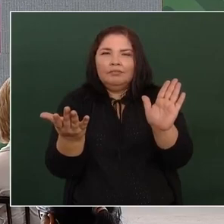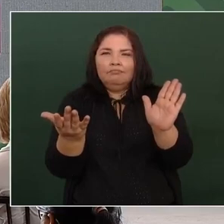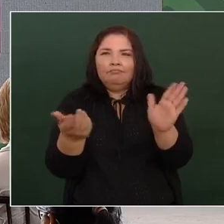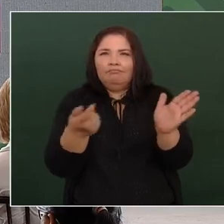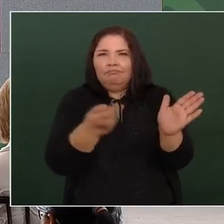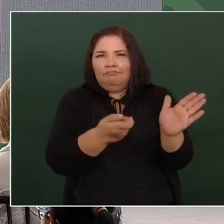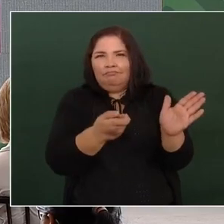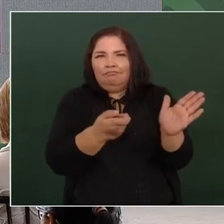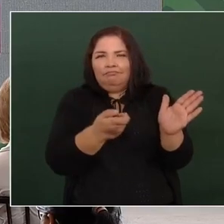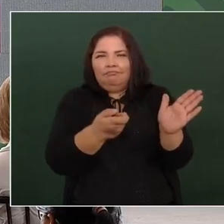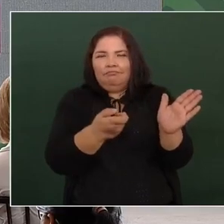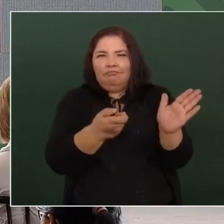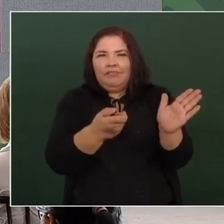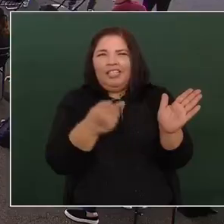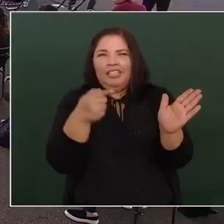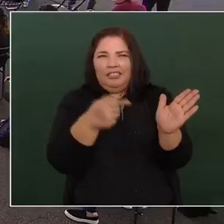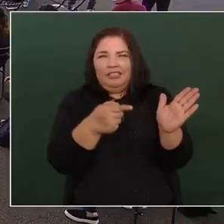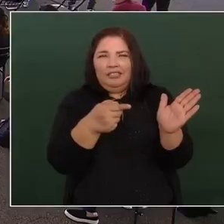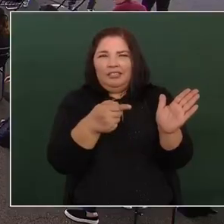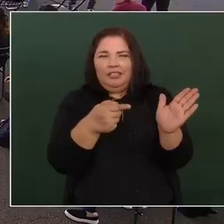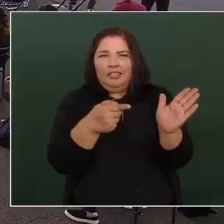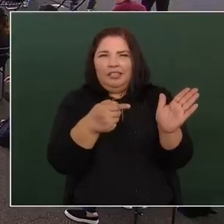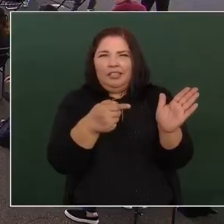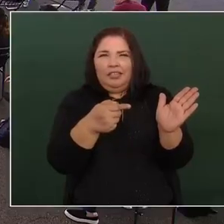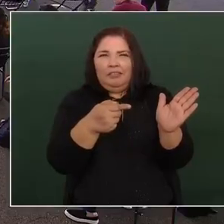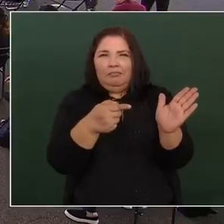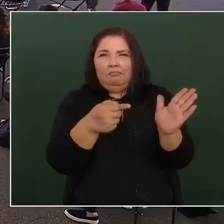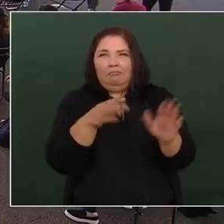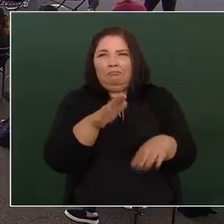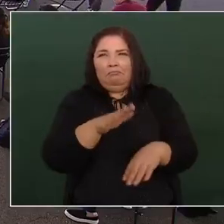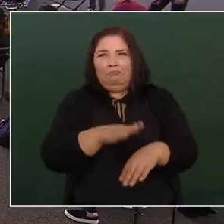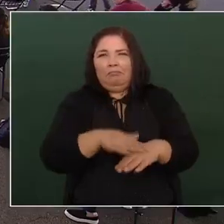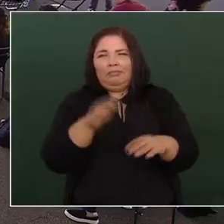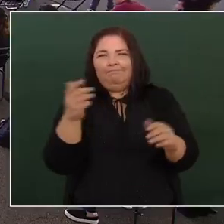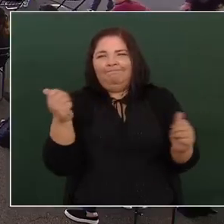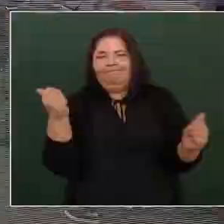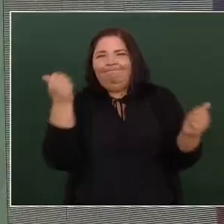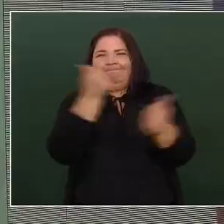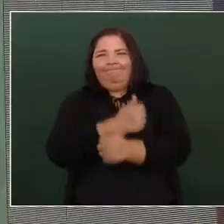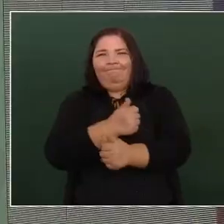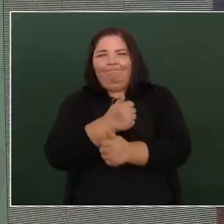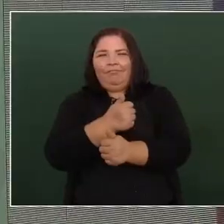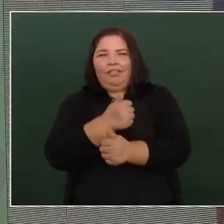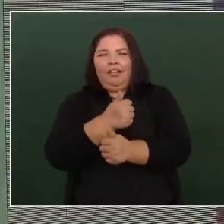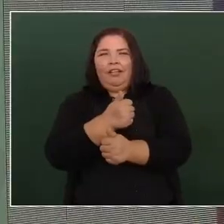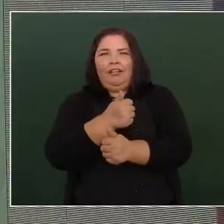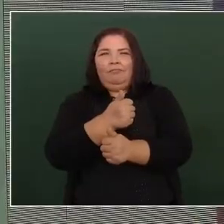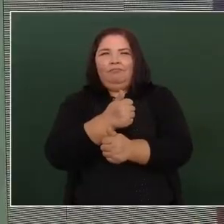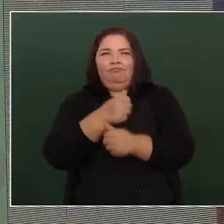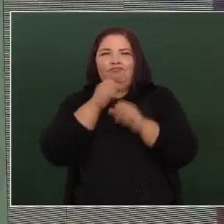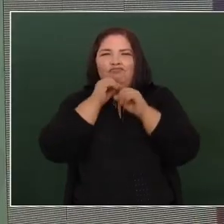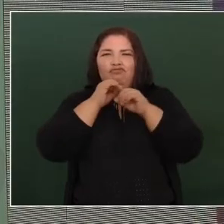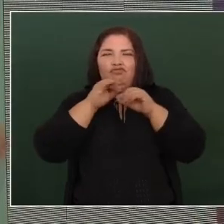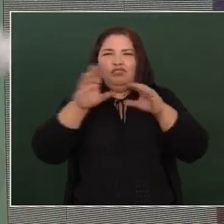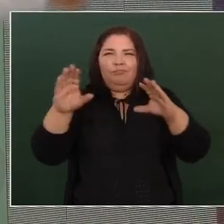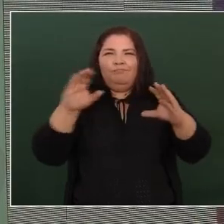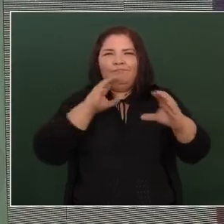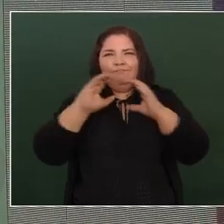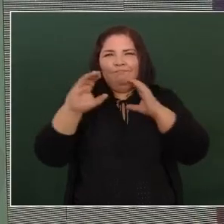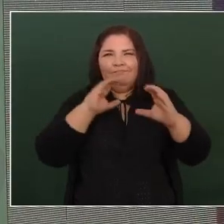es la máxima del AMPA, del periodismo.